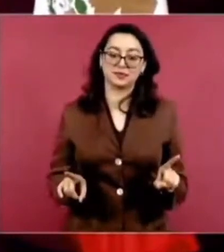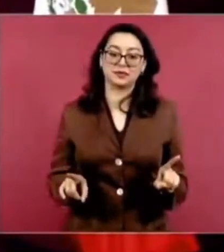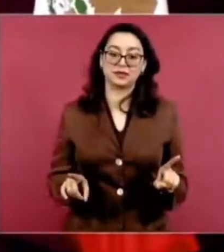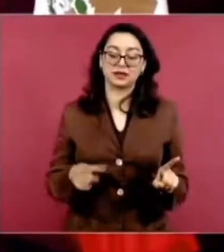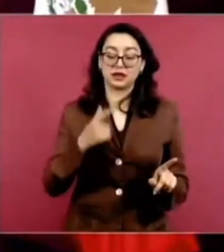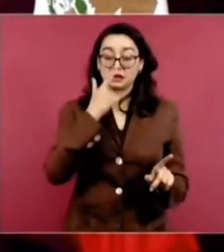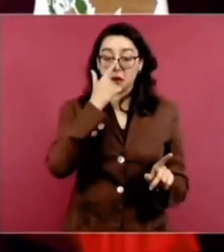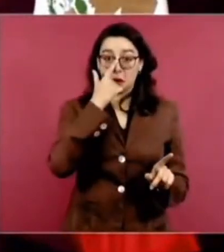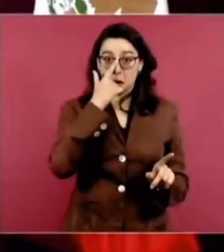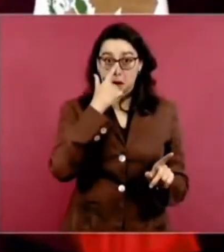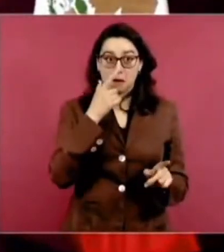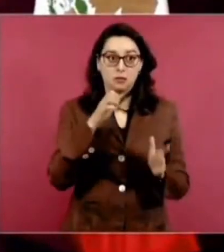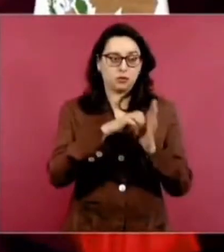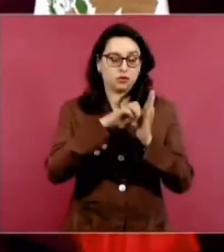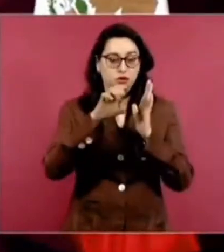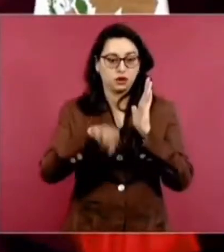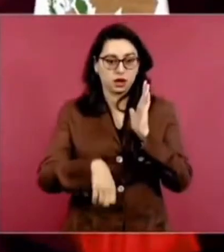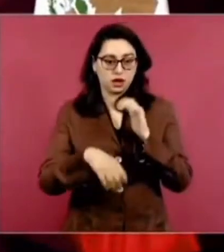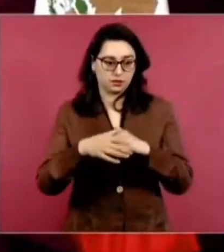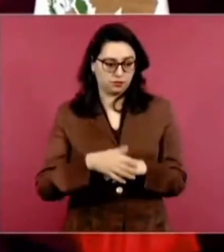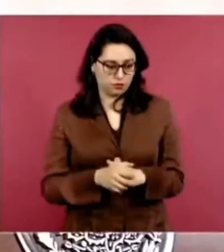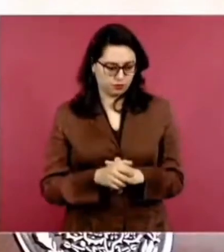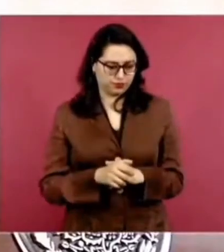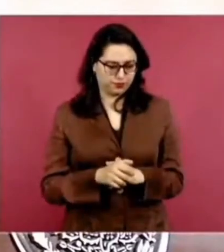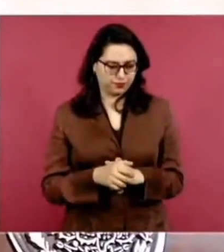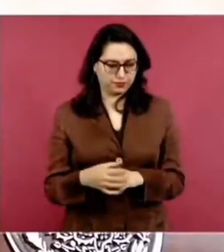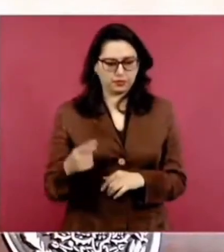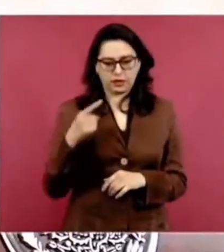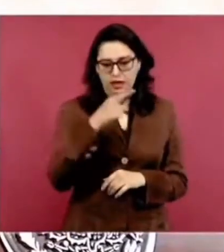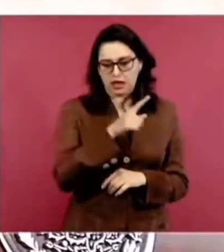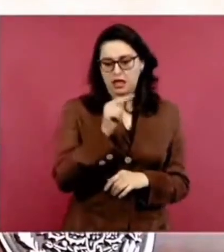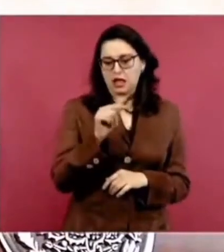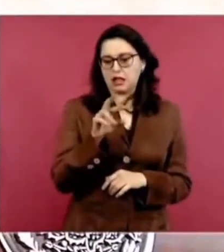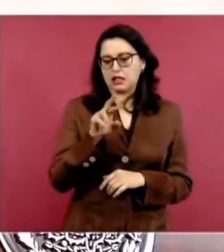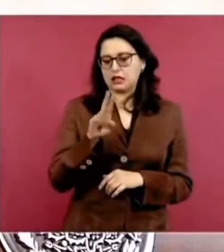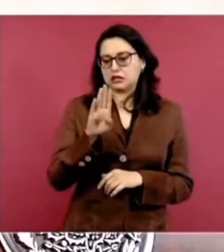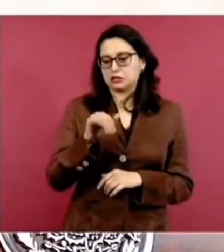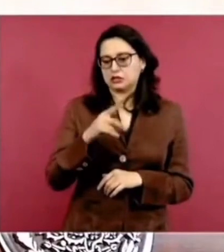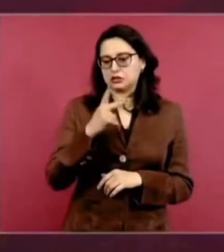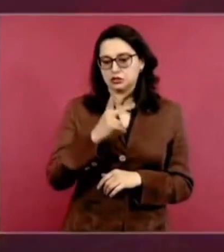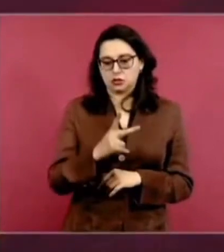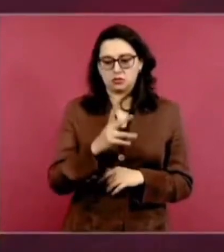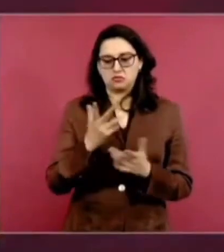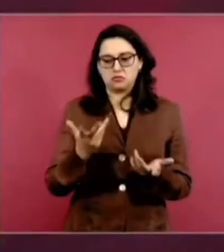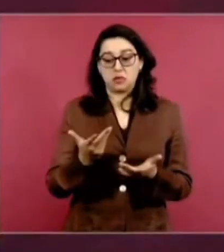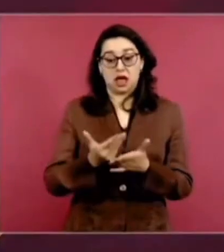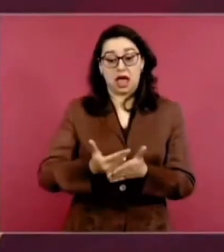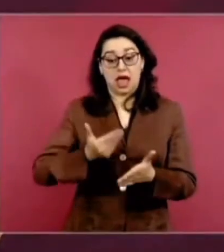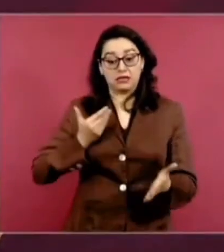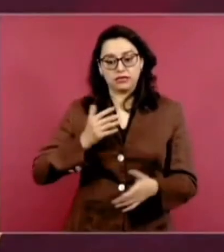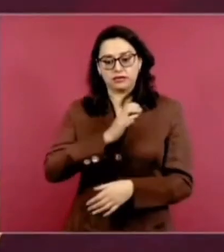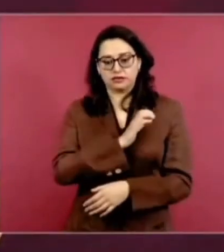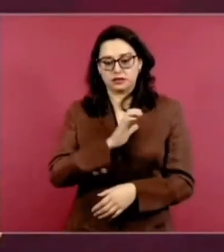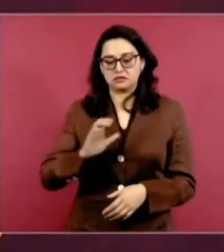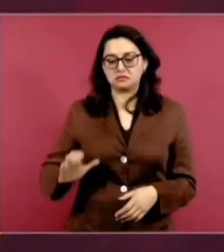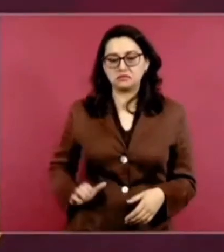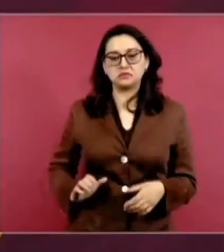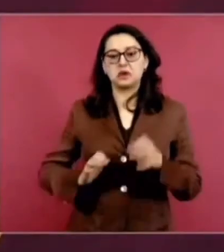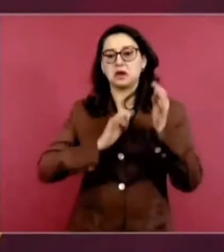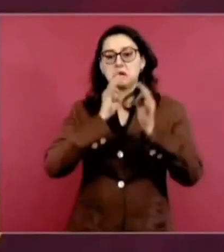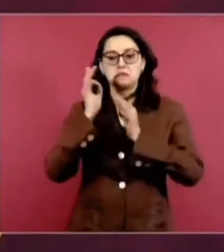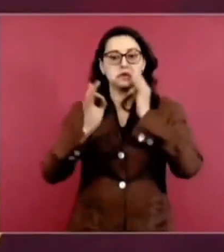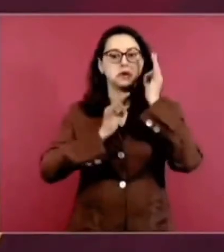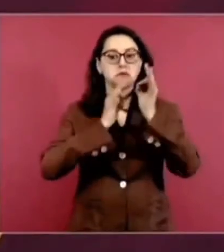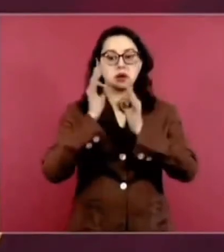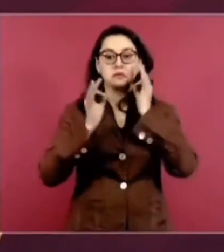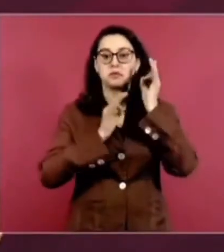no estaba de acuerdo con el déficit comercial de Estados Unidos